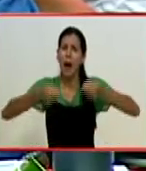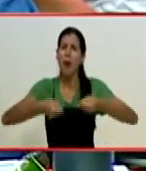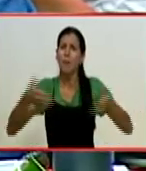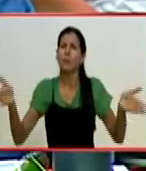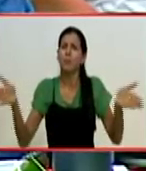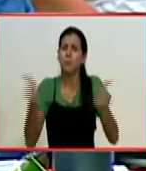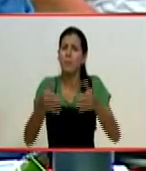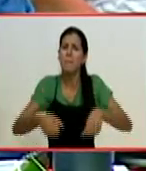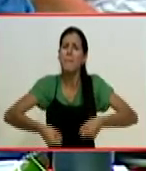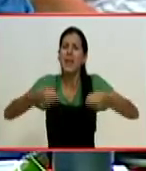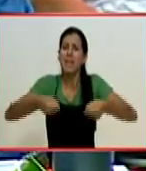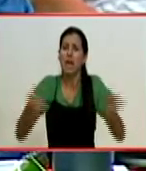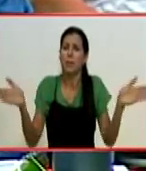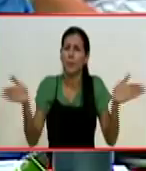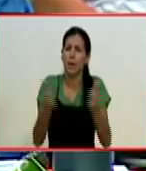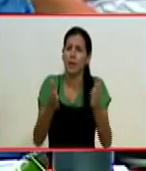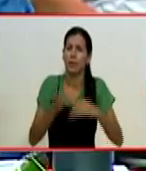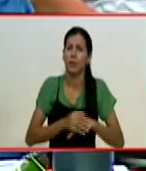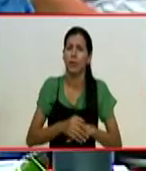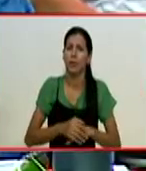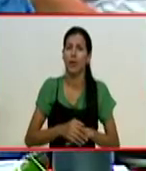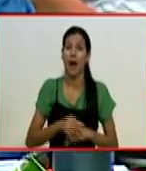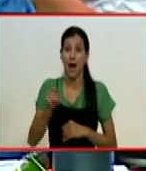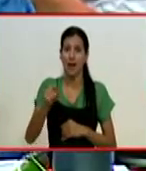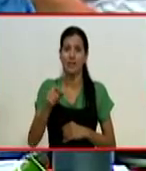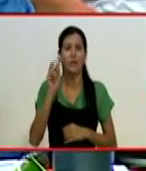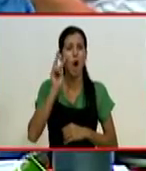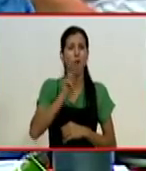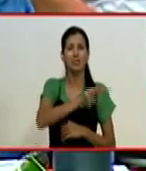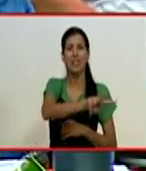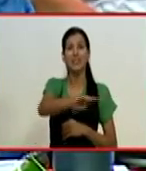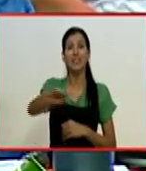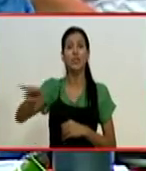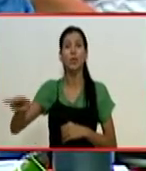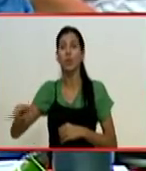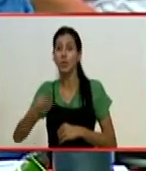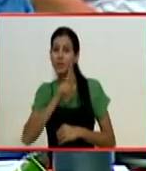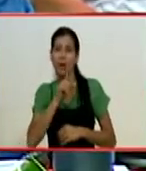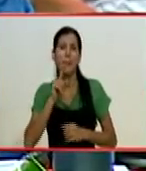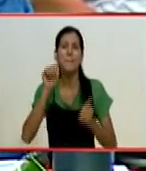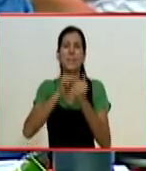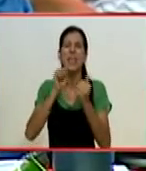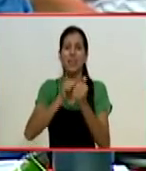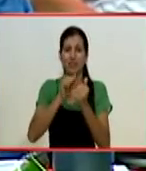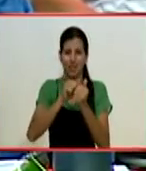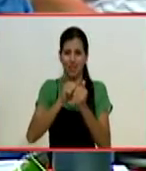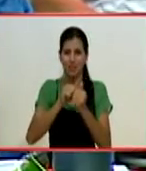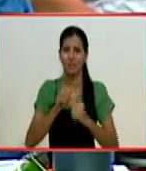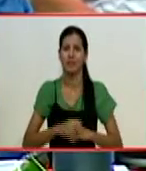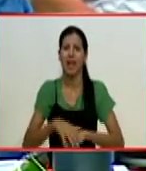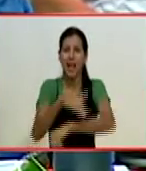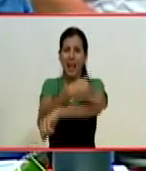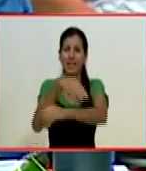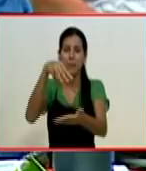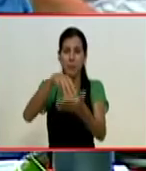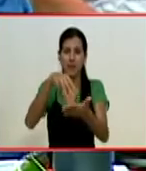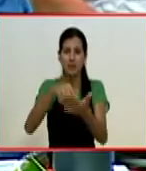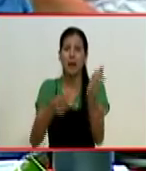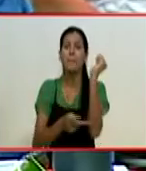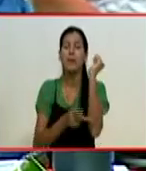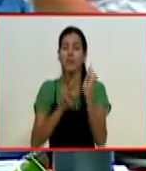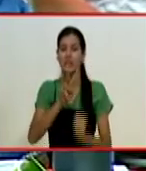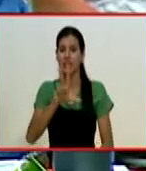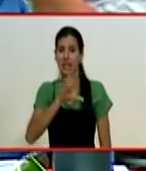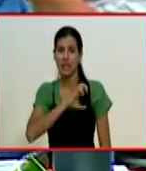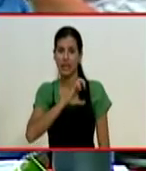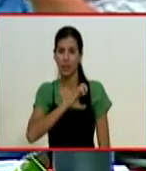bodega, allá en el observatorio, sector La Piedrita, calle Miranda, parroquia 23 de